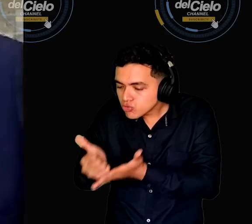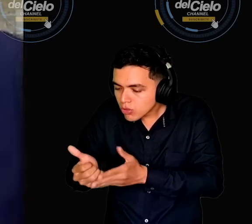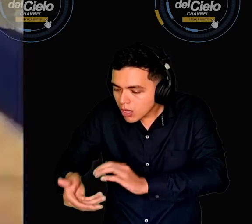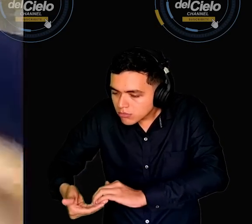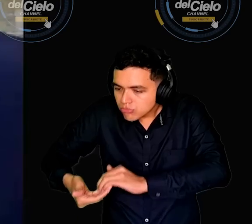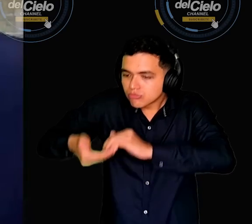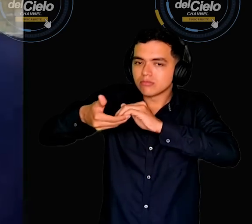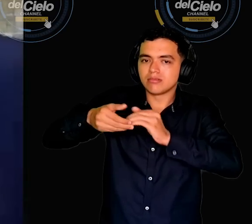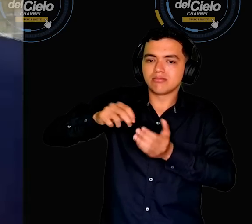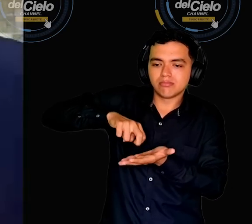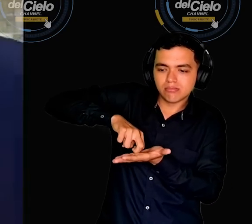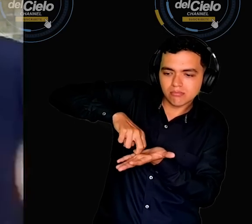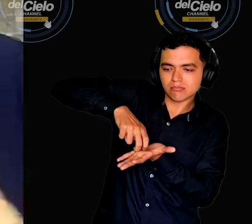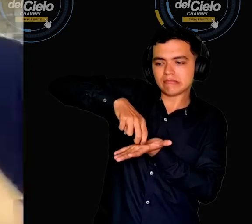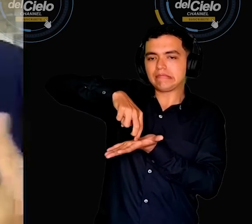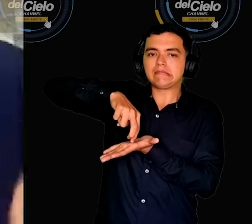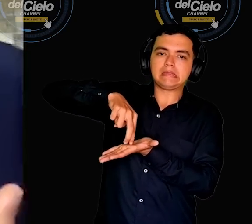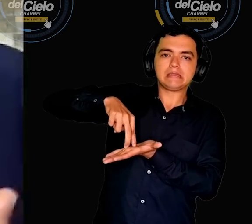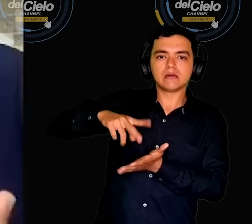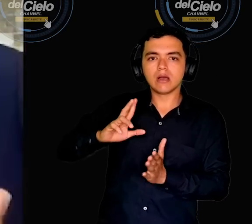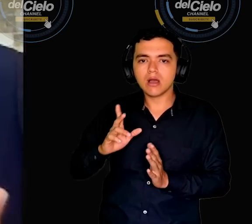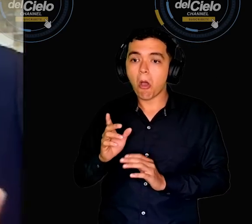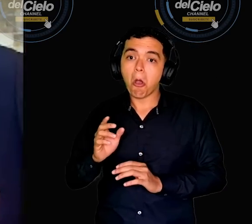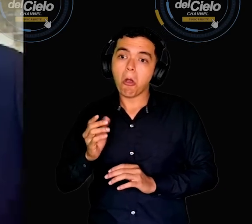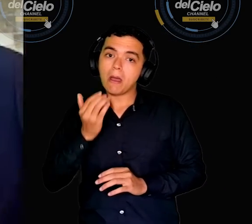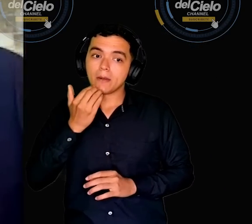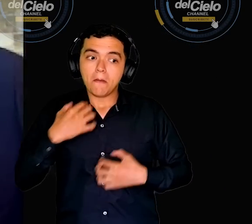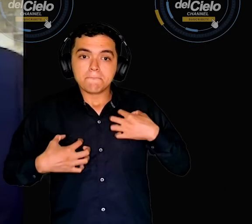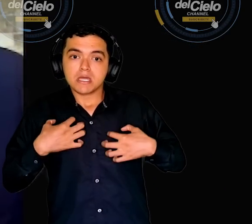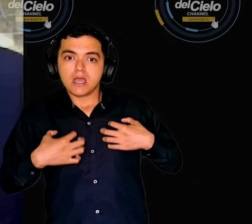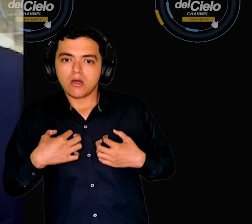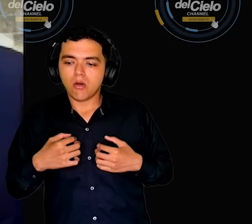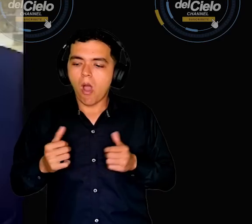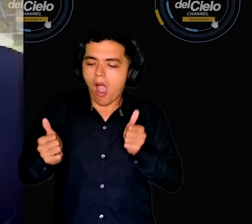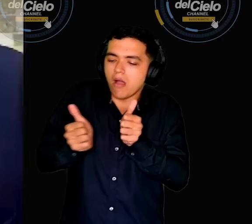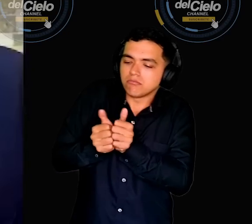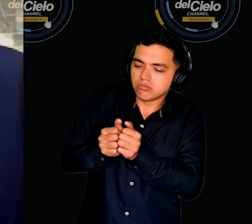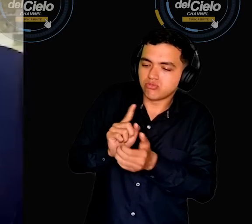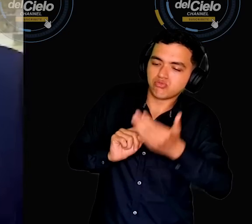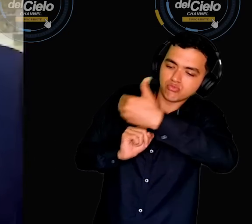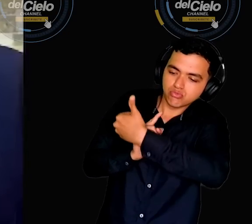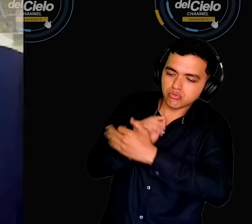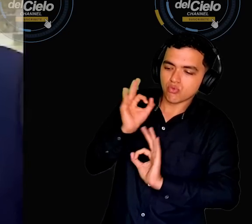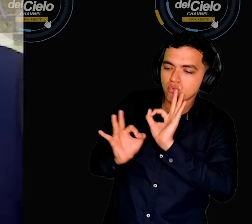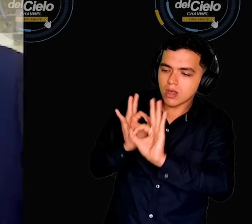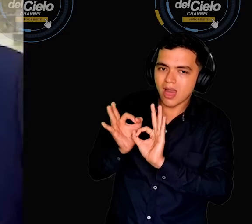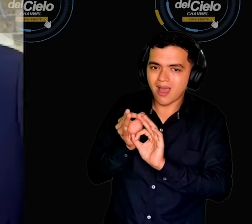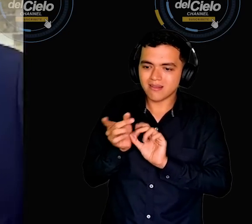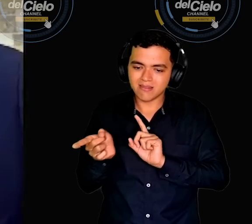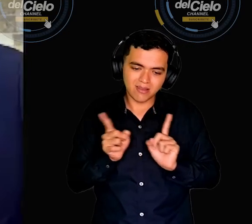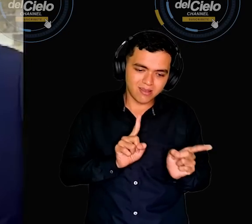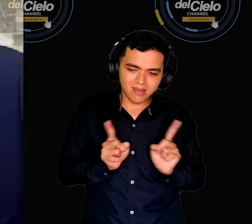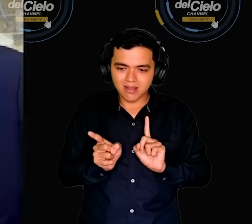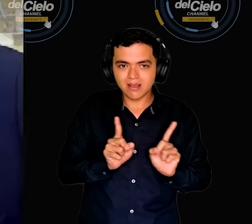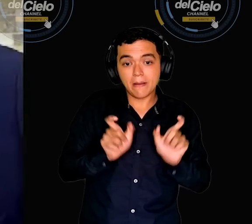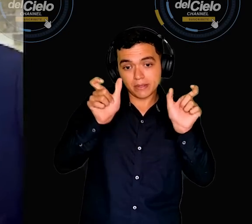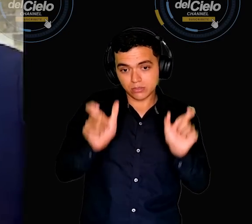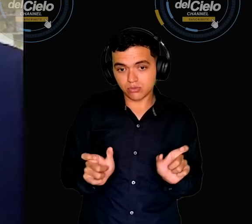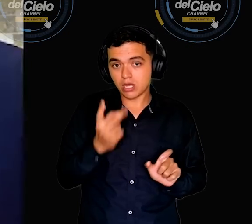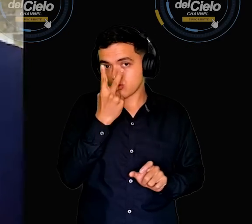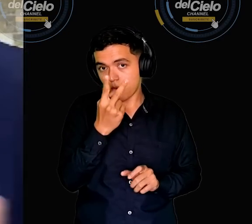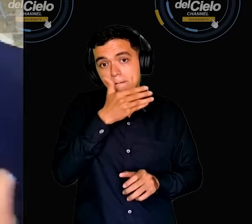quiere ir. Porque él se siente necesario y además se siente necesitado. La Biblia dice,